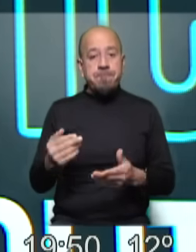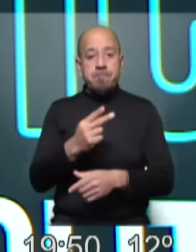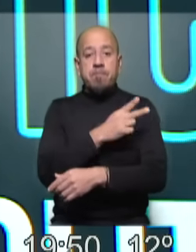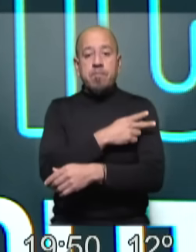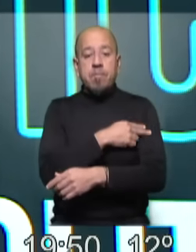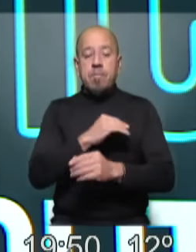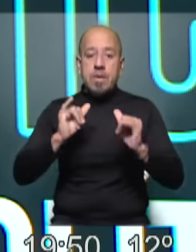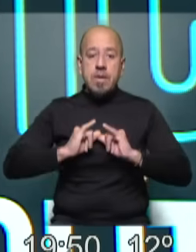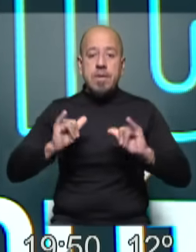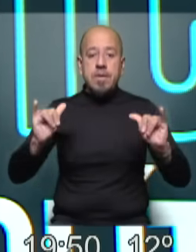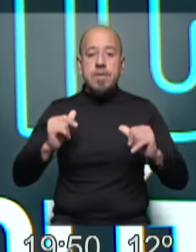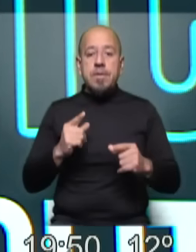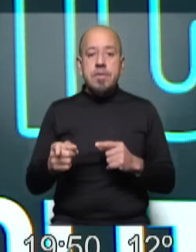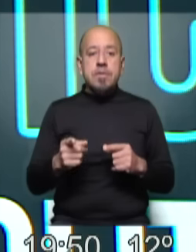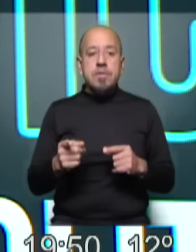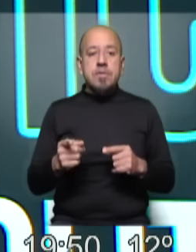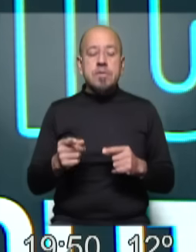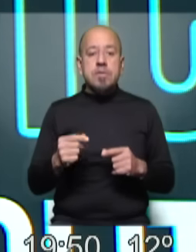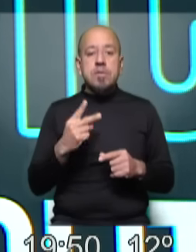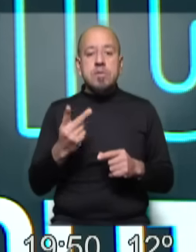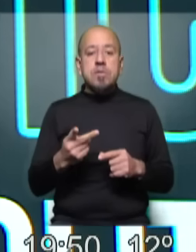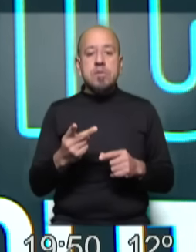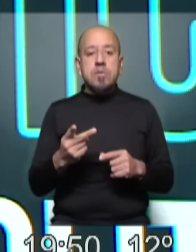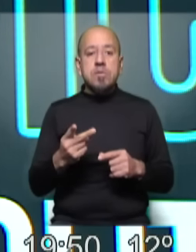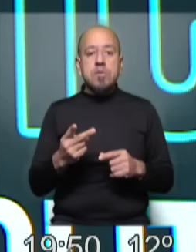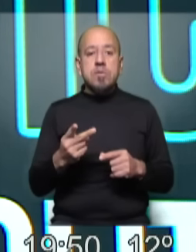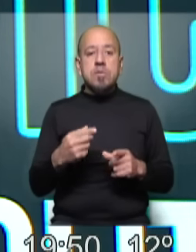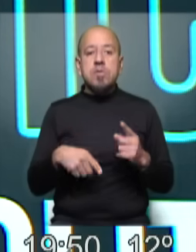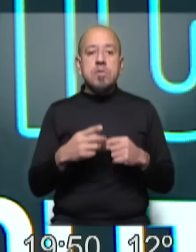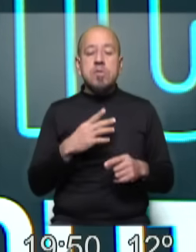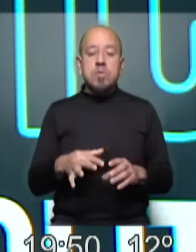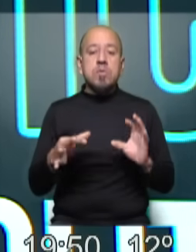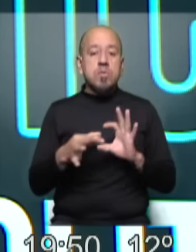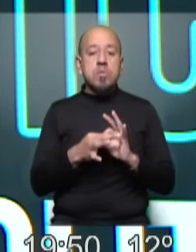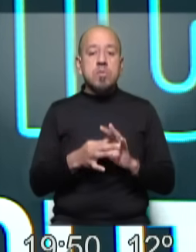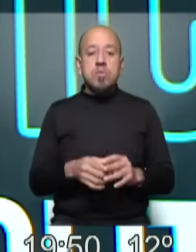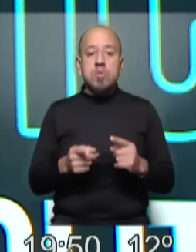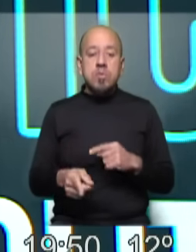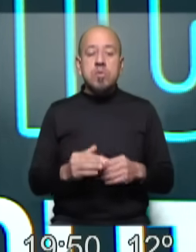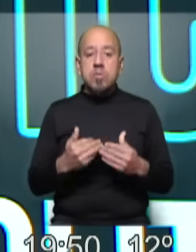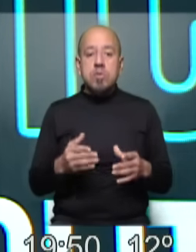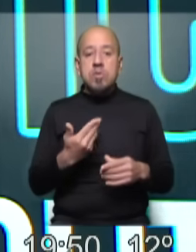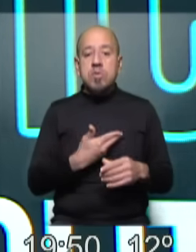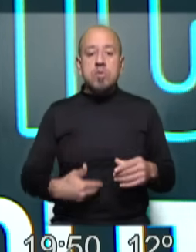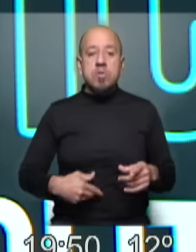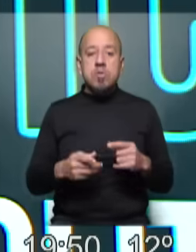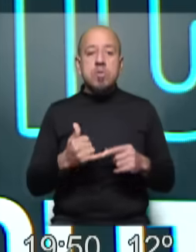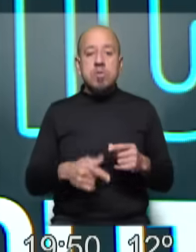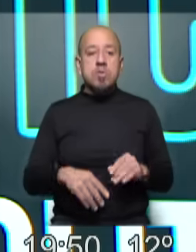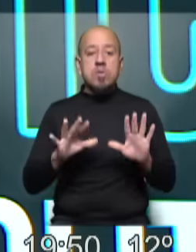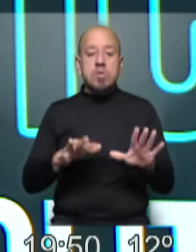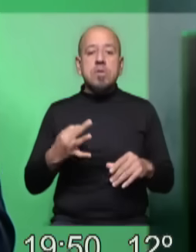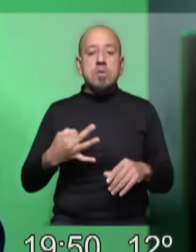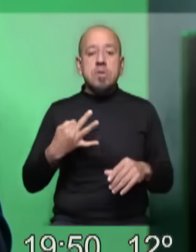de campaña de las dos elecciones anteriores de la calle decir es un vínculo además que no arranca en el gobierno sino que tiene más de 10